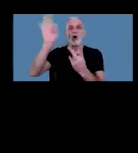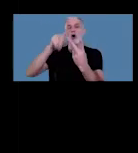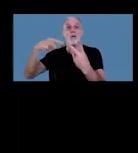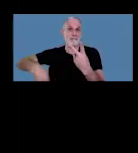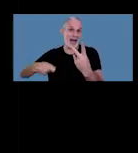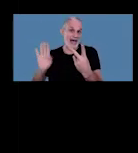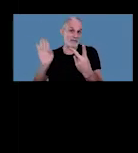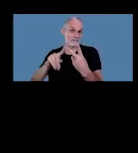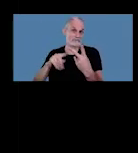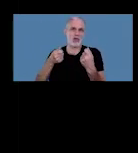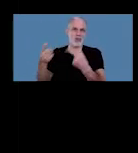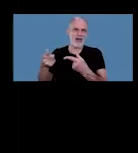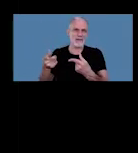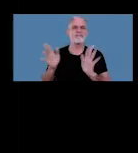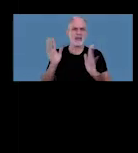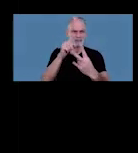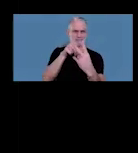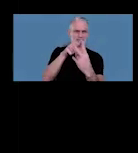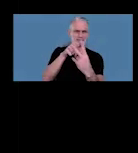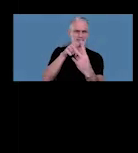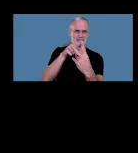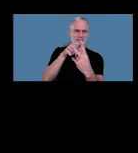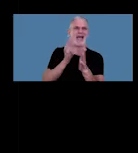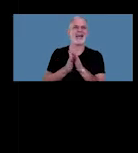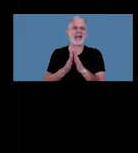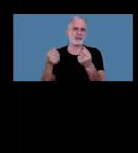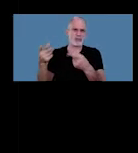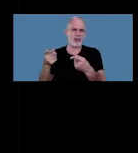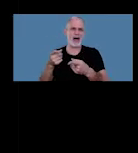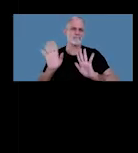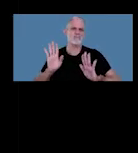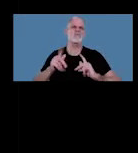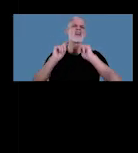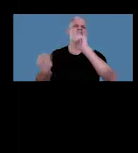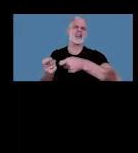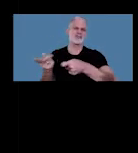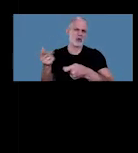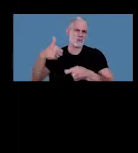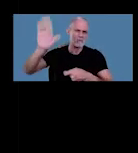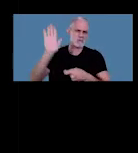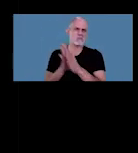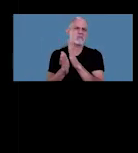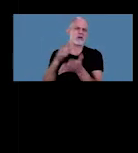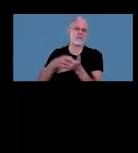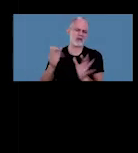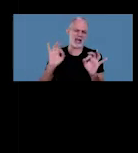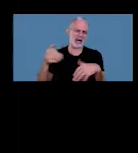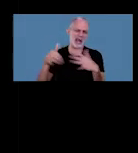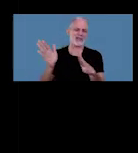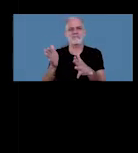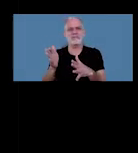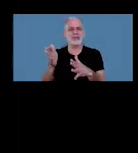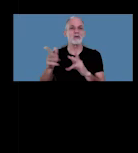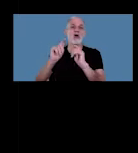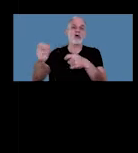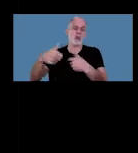oneroso. Vamos primero a ver la de la cesión a título gratuito, que es la más común, que es esa donación que se hace, se dona la